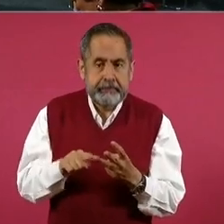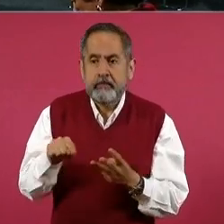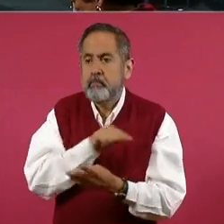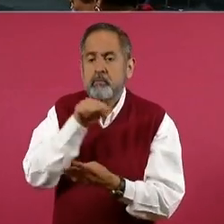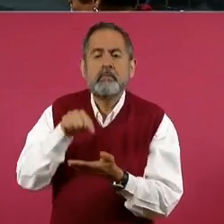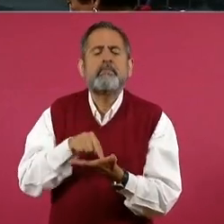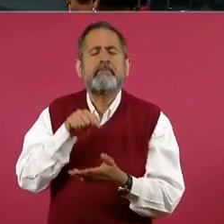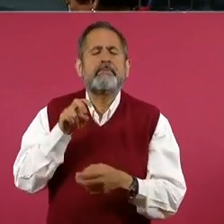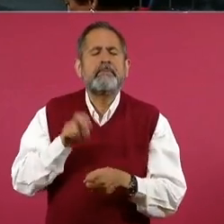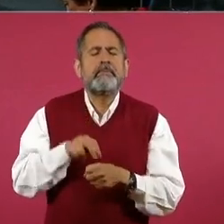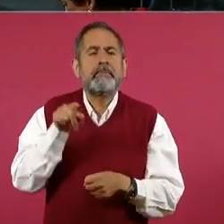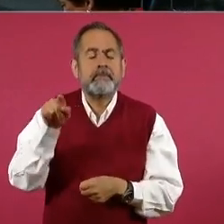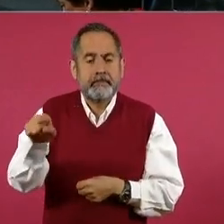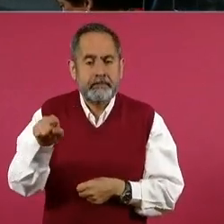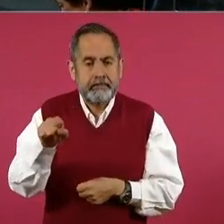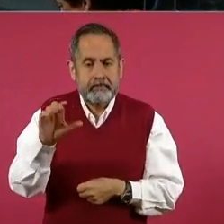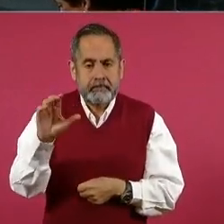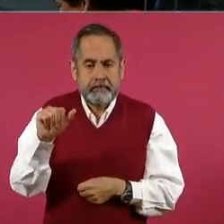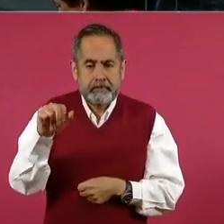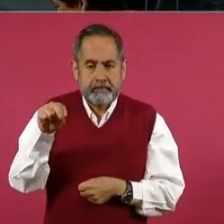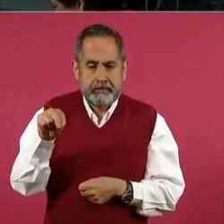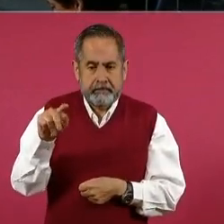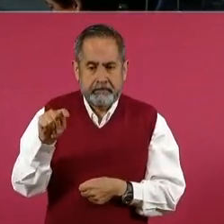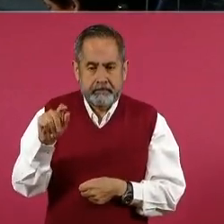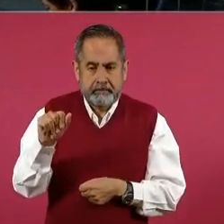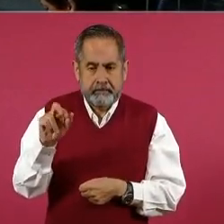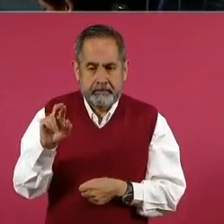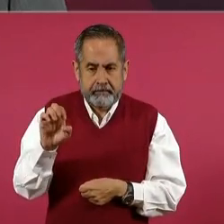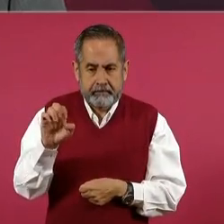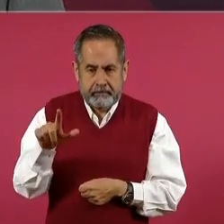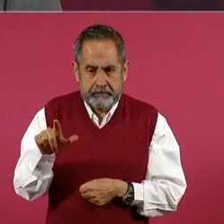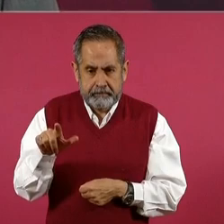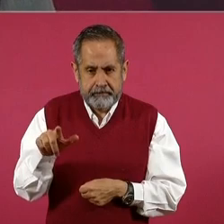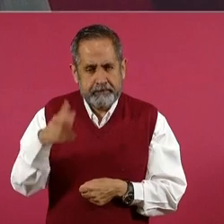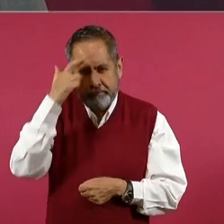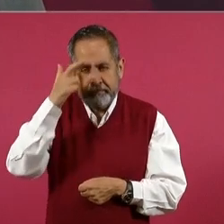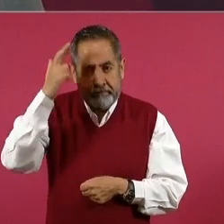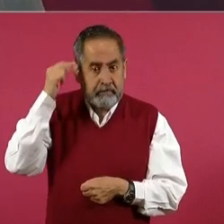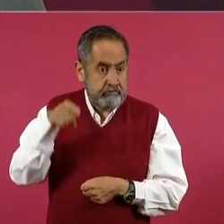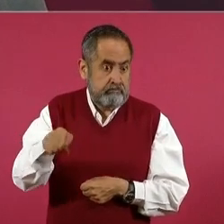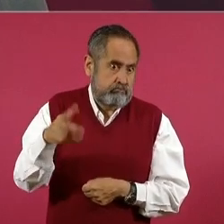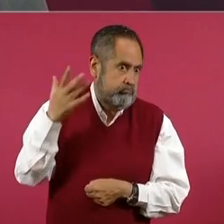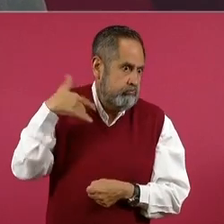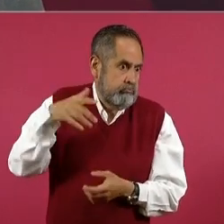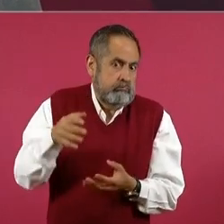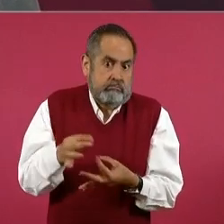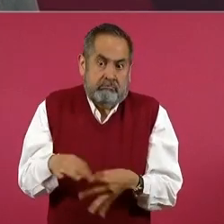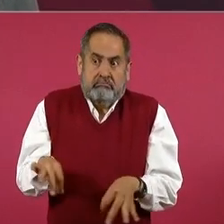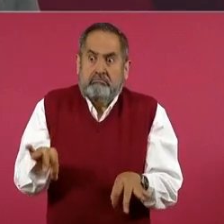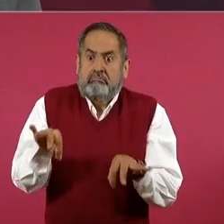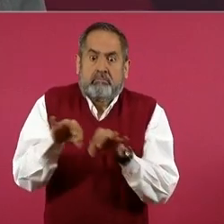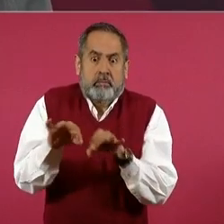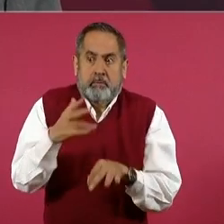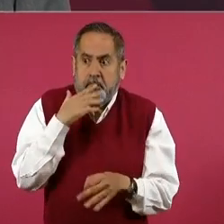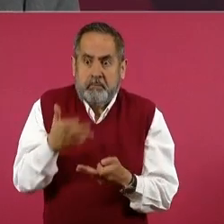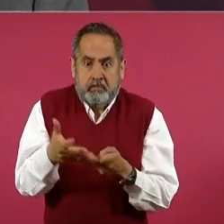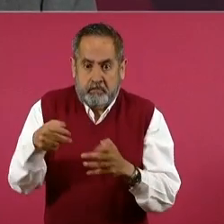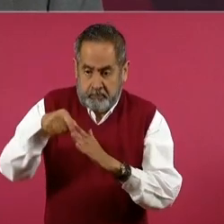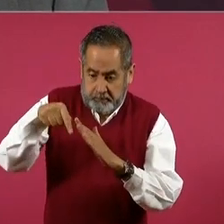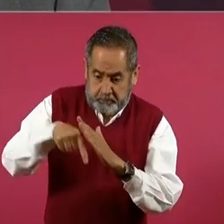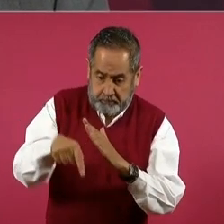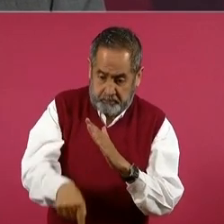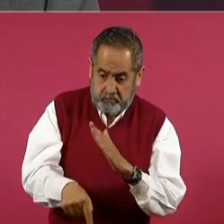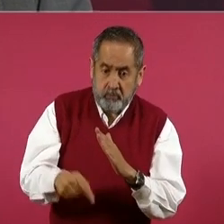en Cantarell, ese campo que fue muy importante, uno de los